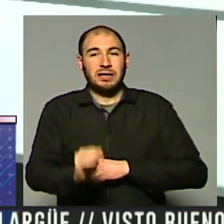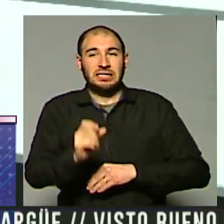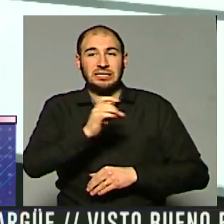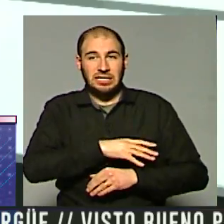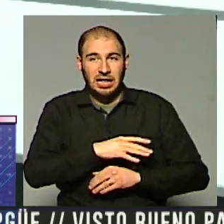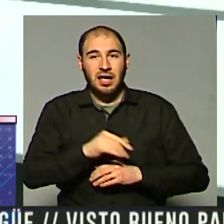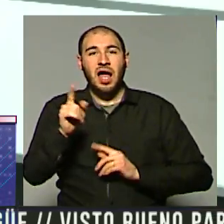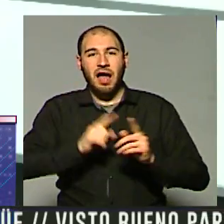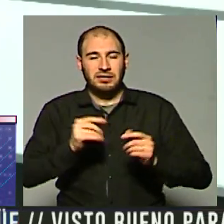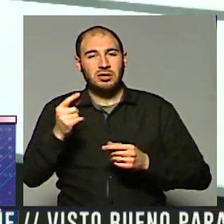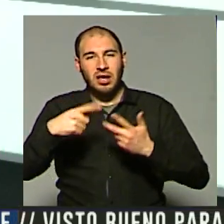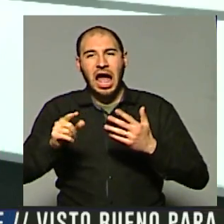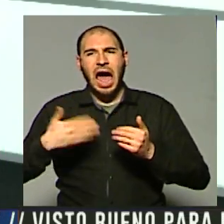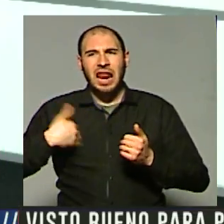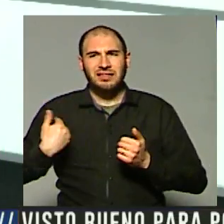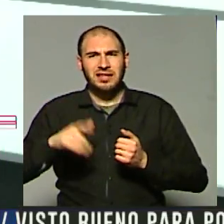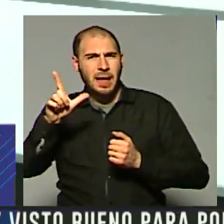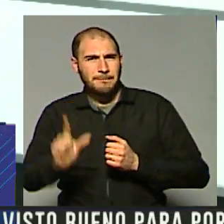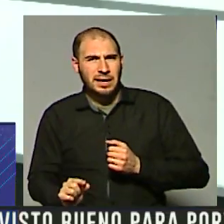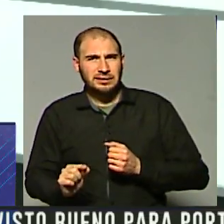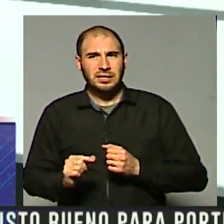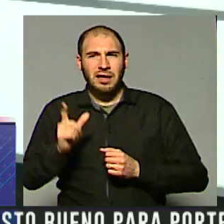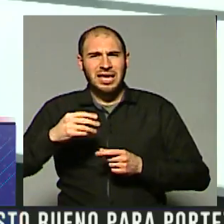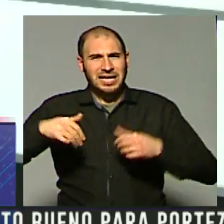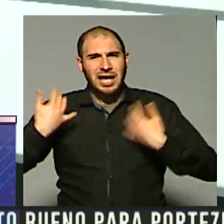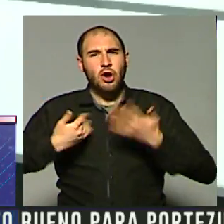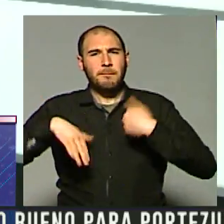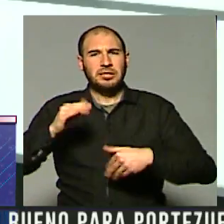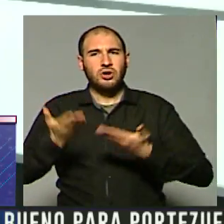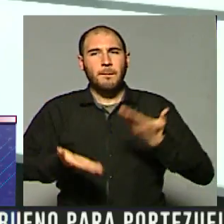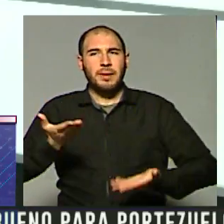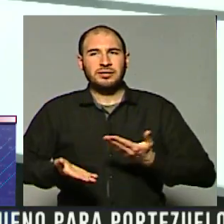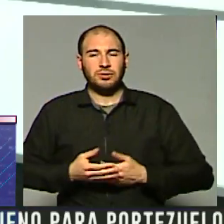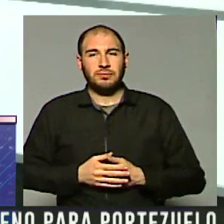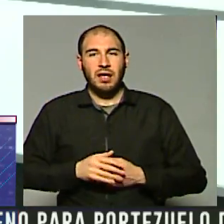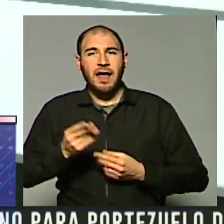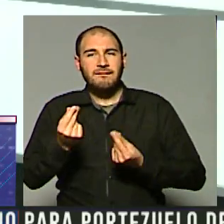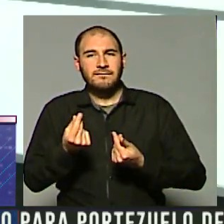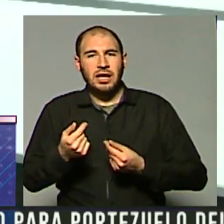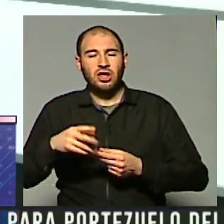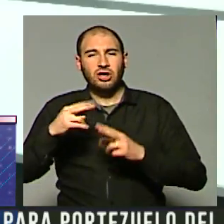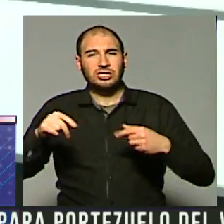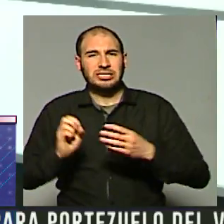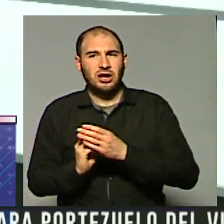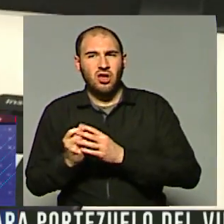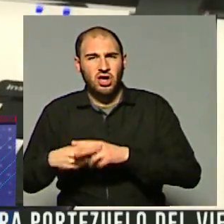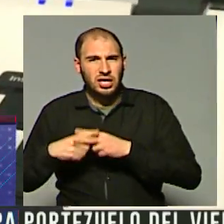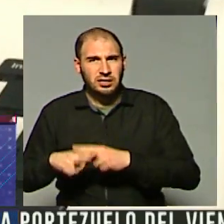era una de las grandes opciones. ¿Argentina es el país o uno de los países más caros con respecto al valor de los productos